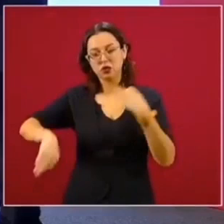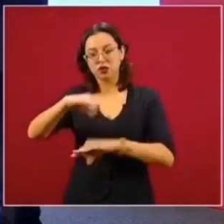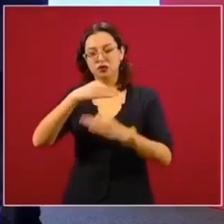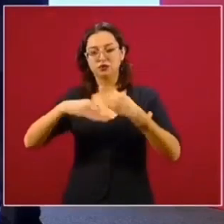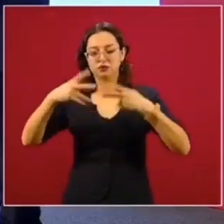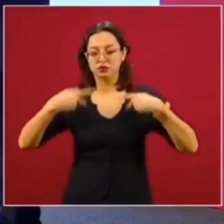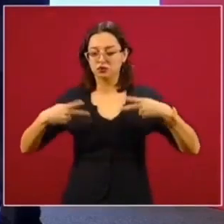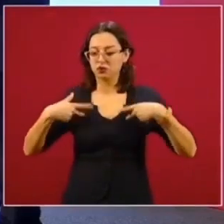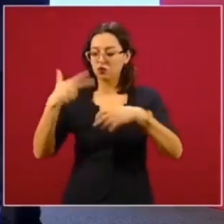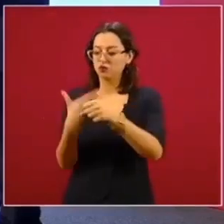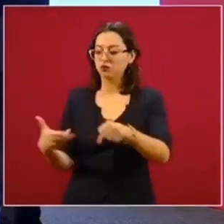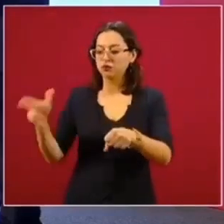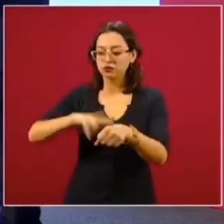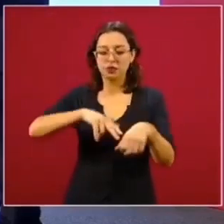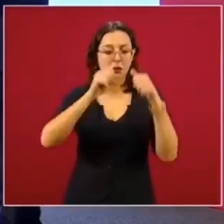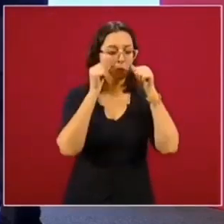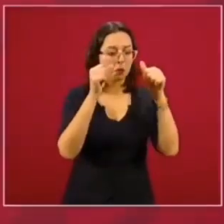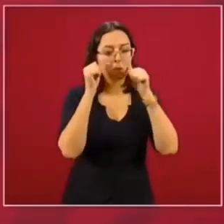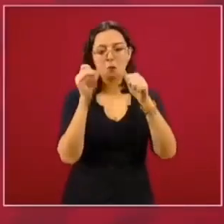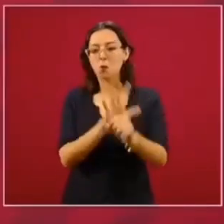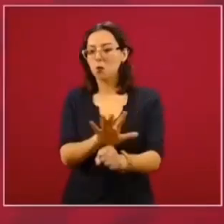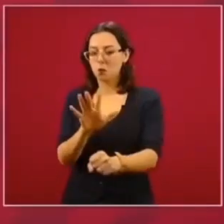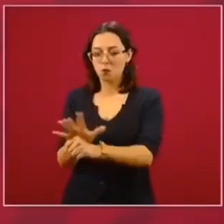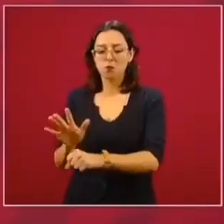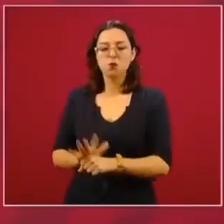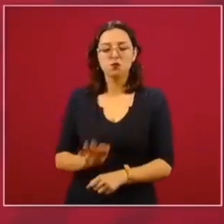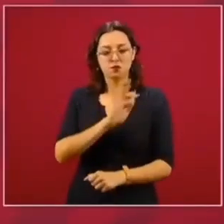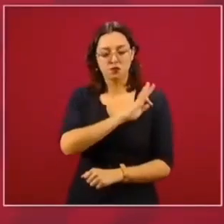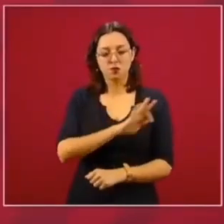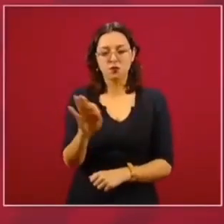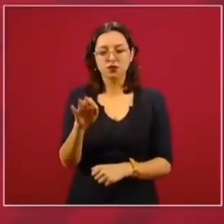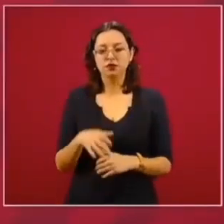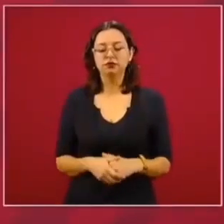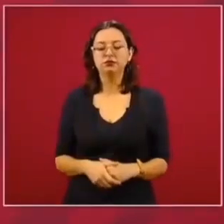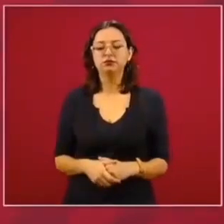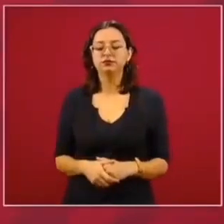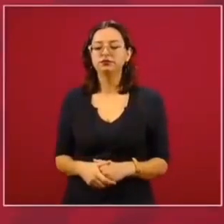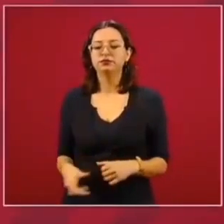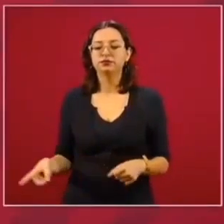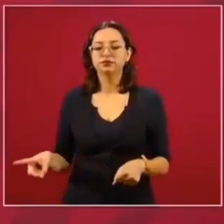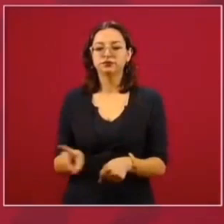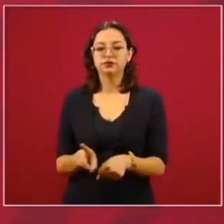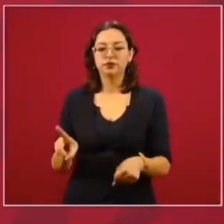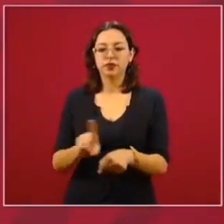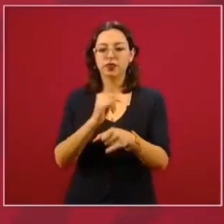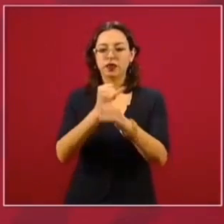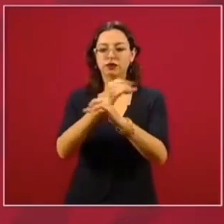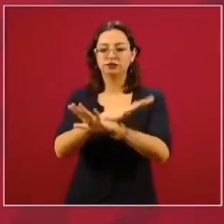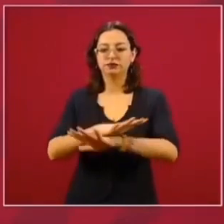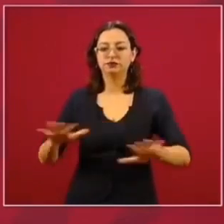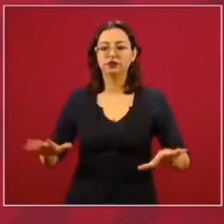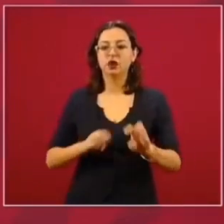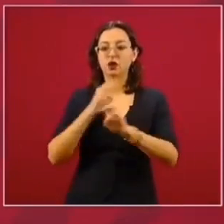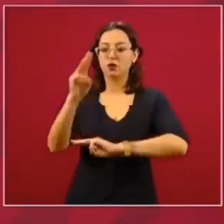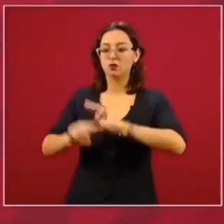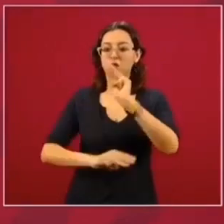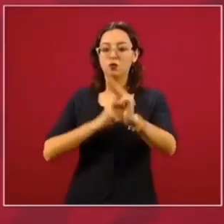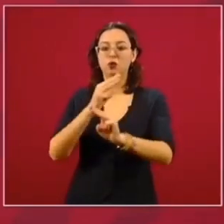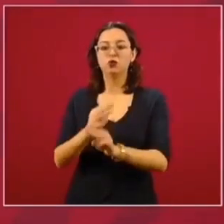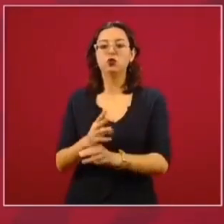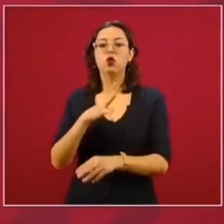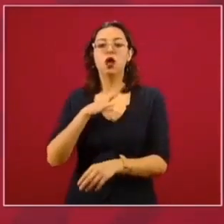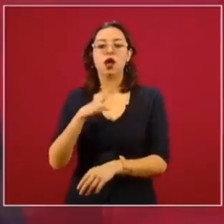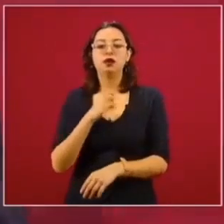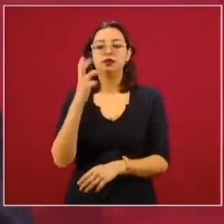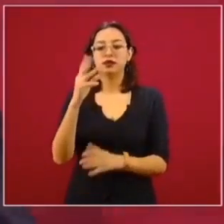en los hospitales del país tenemos en la información diaria que a nivel mundial hay más de 3